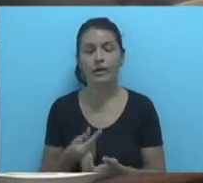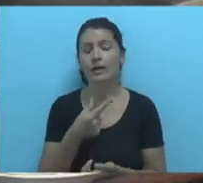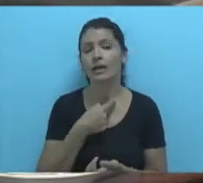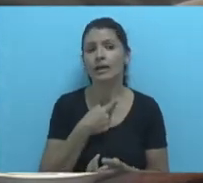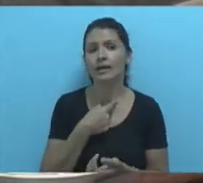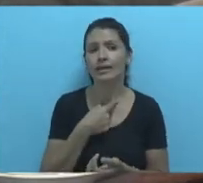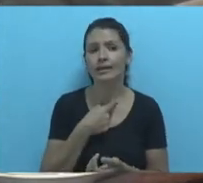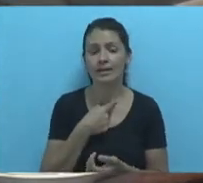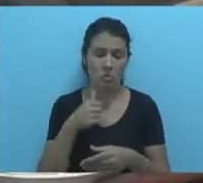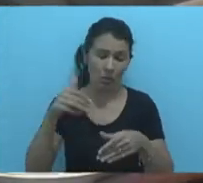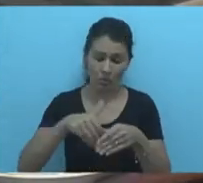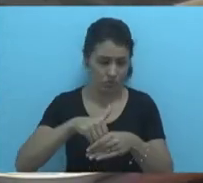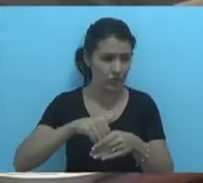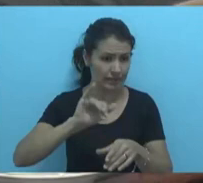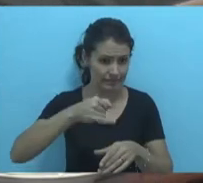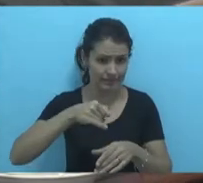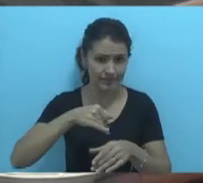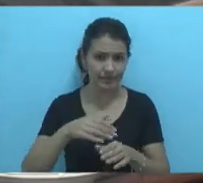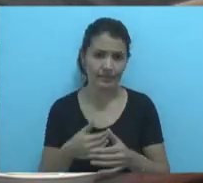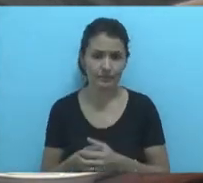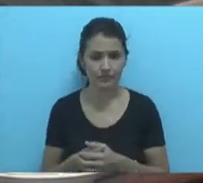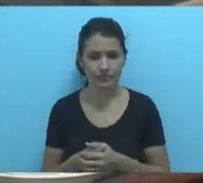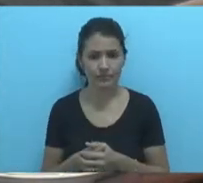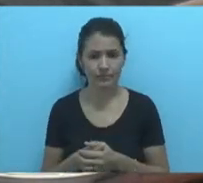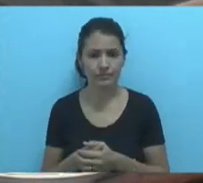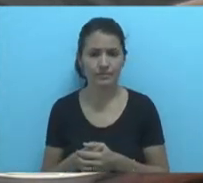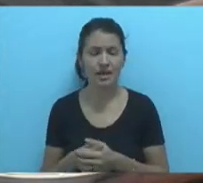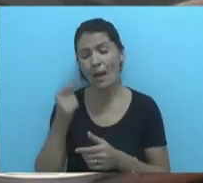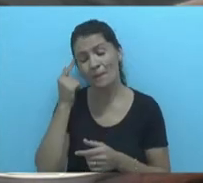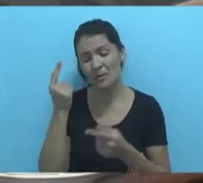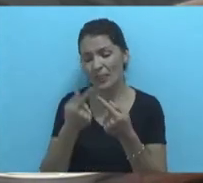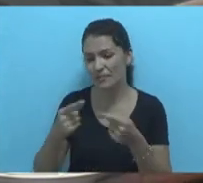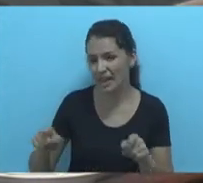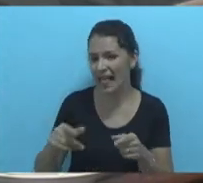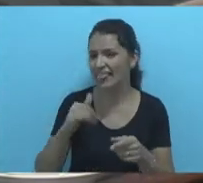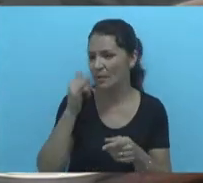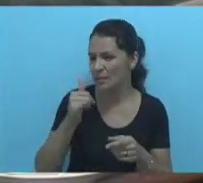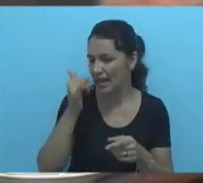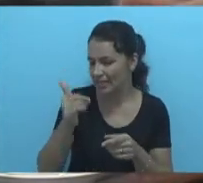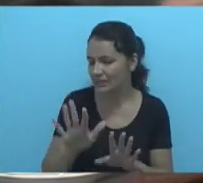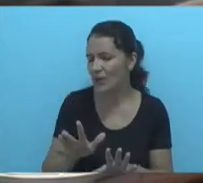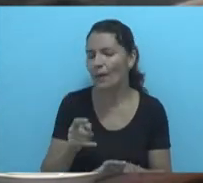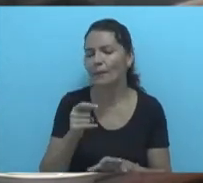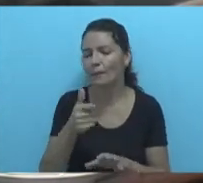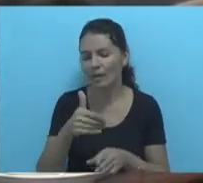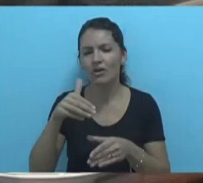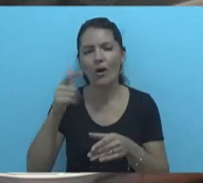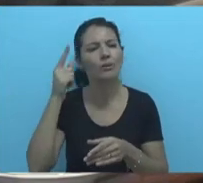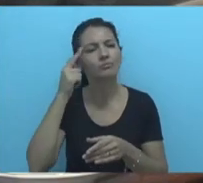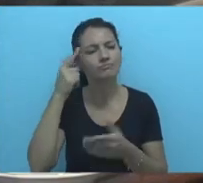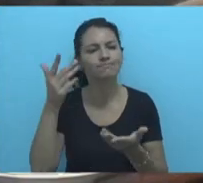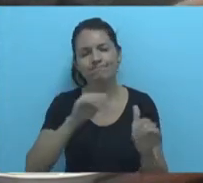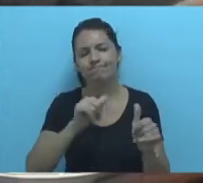haciendo la salvedad, que no coincidimos con los argumentos que se virtieron en relación a que entendemos que para pelear por